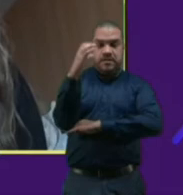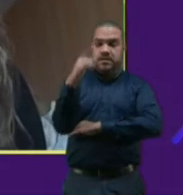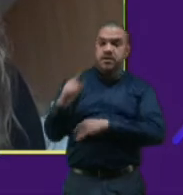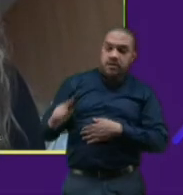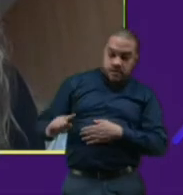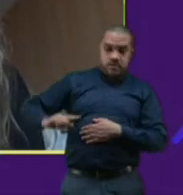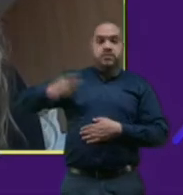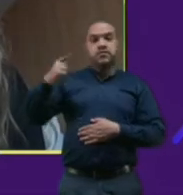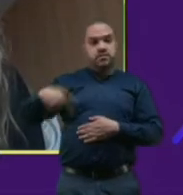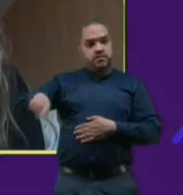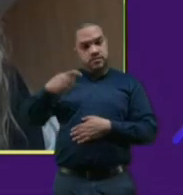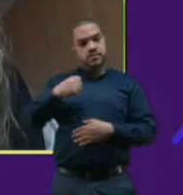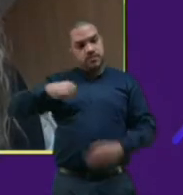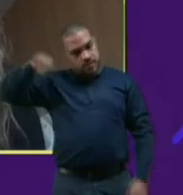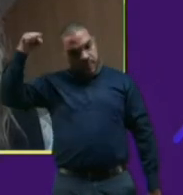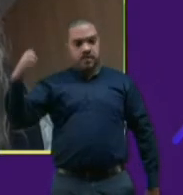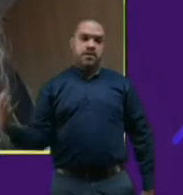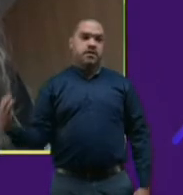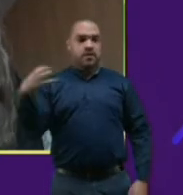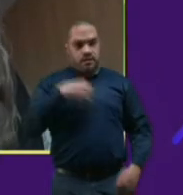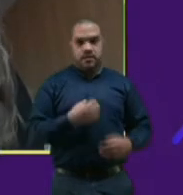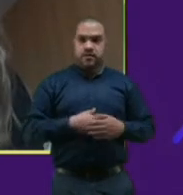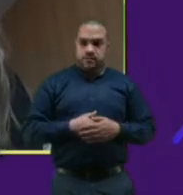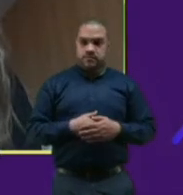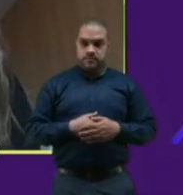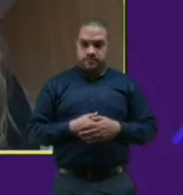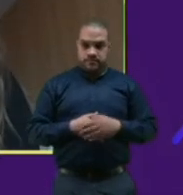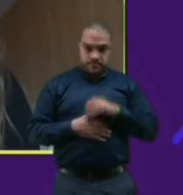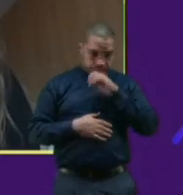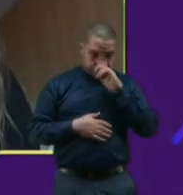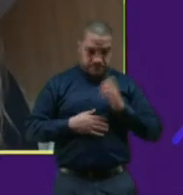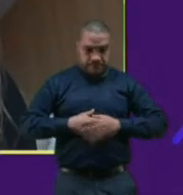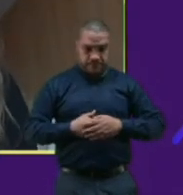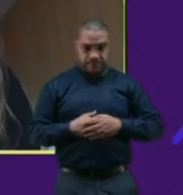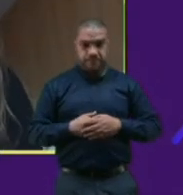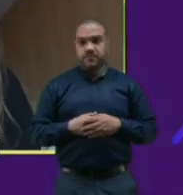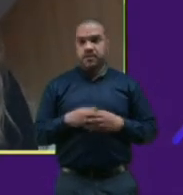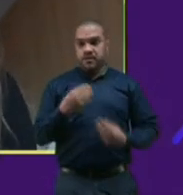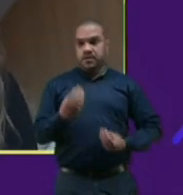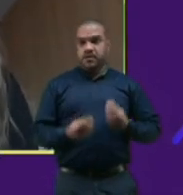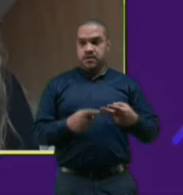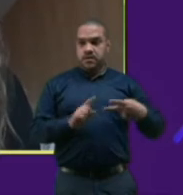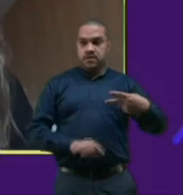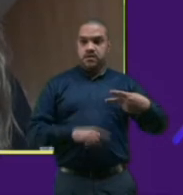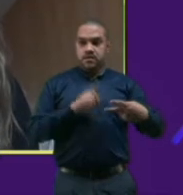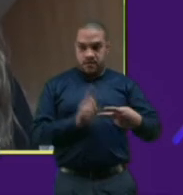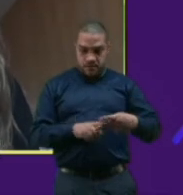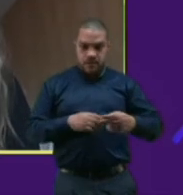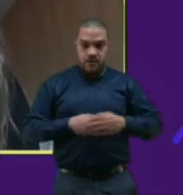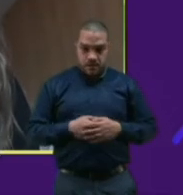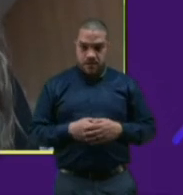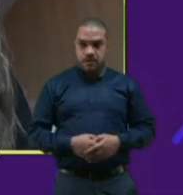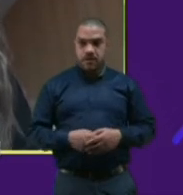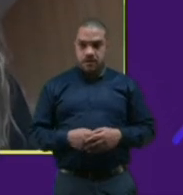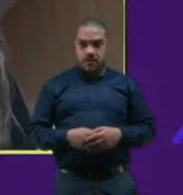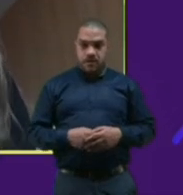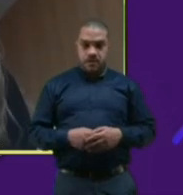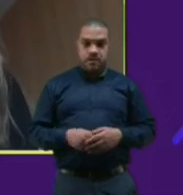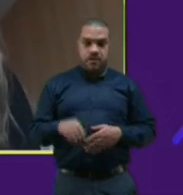competencia. Esa competencia nos ayudó en dos cosas. Uno, nos ayudó a validar nuestro modelo de